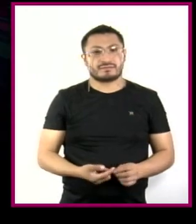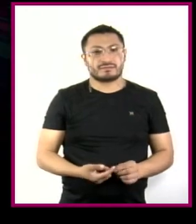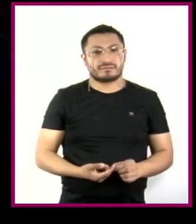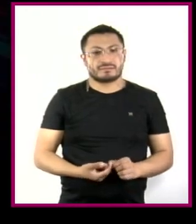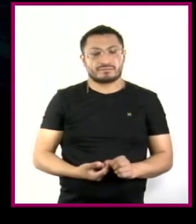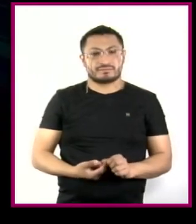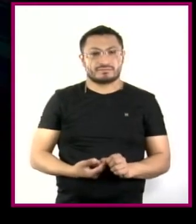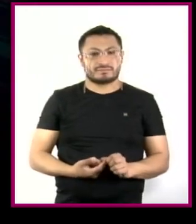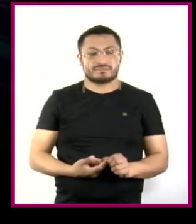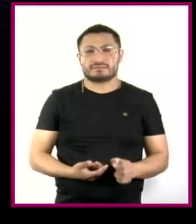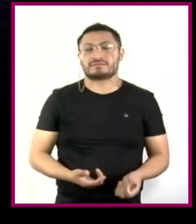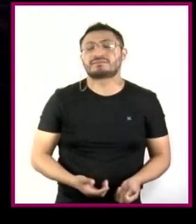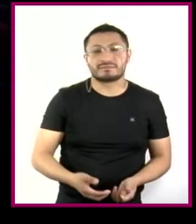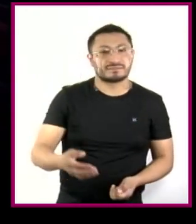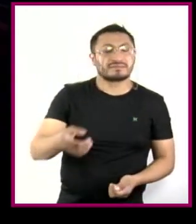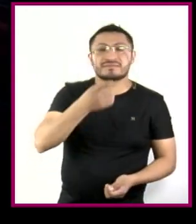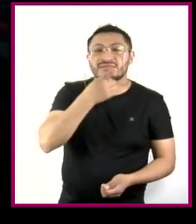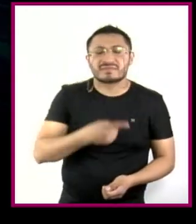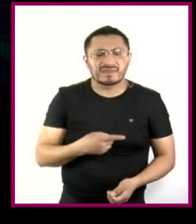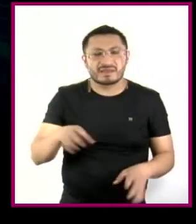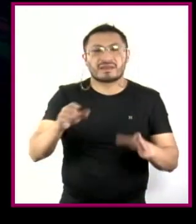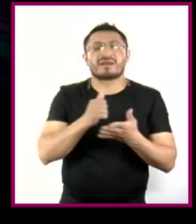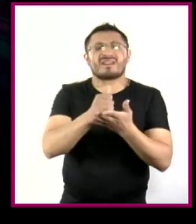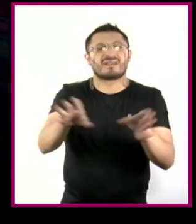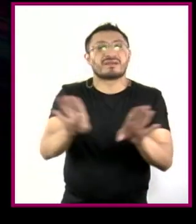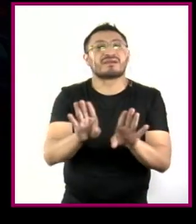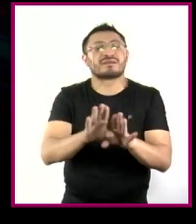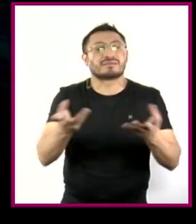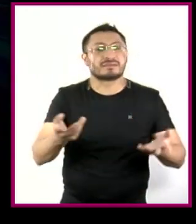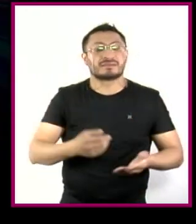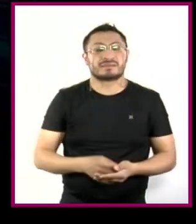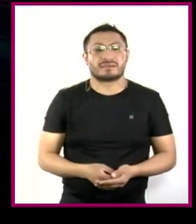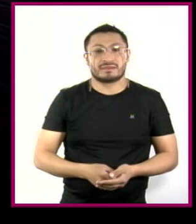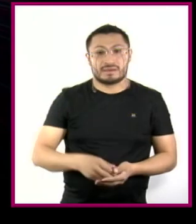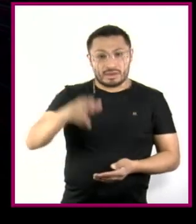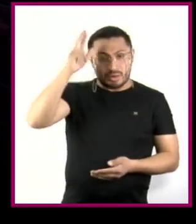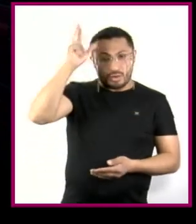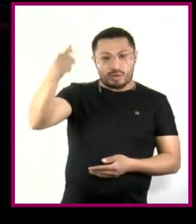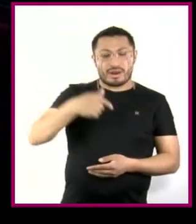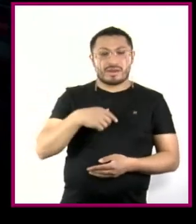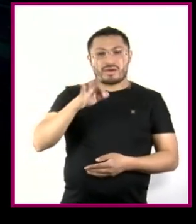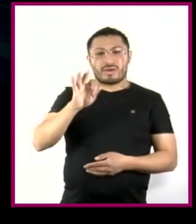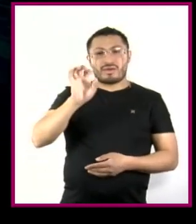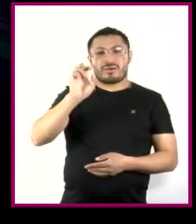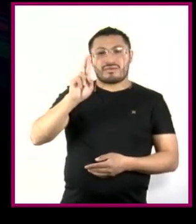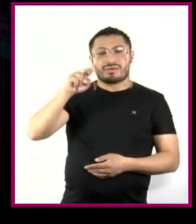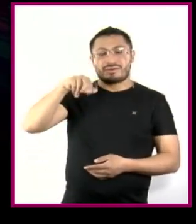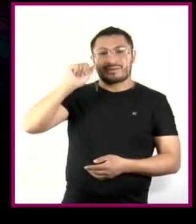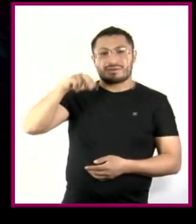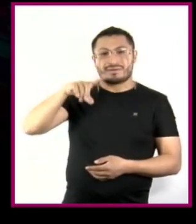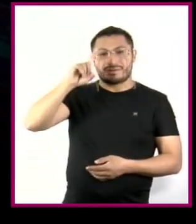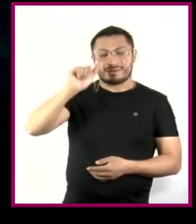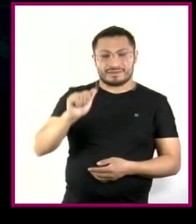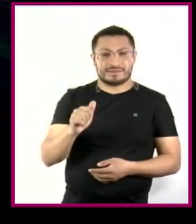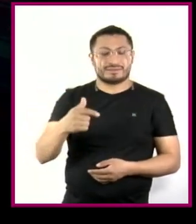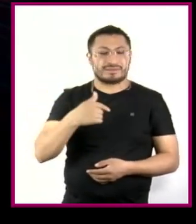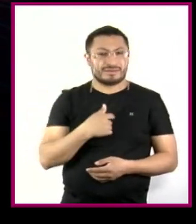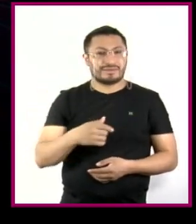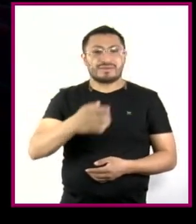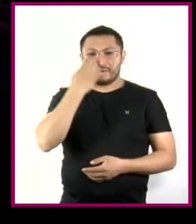¿Materiales Industriales de México? ¿En qué podemos ayudar, Son? ¿Qué tal? Soy Fernanda, reportera de nuestro Tiempo